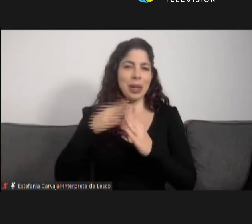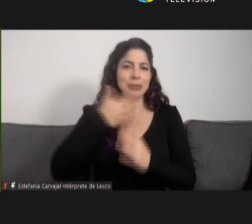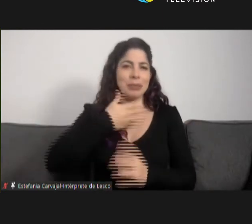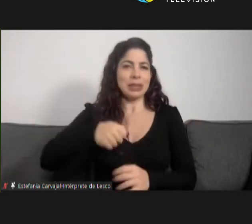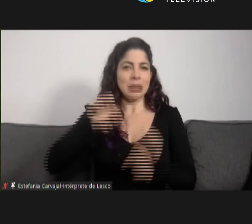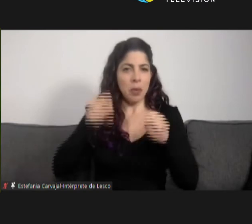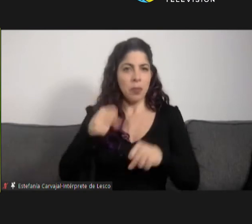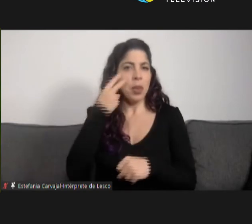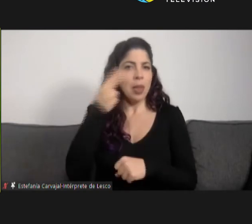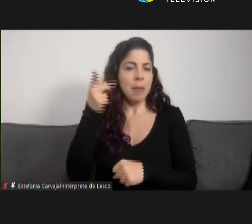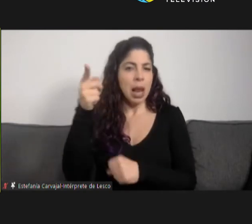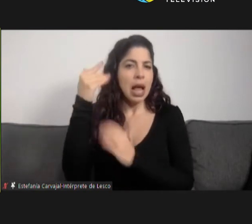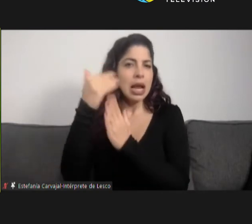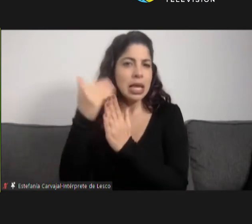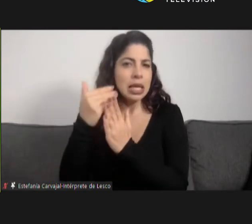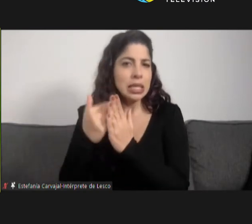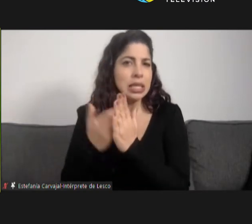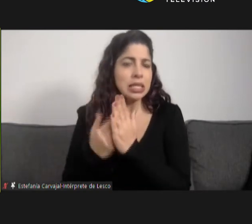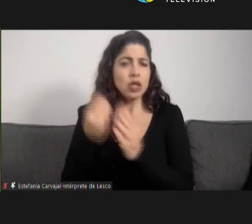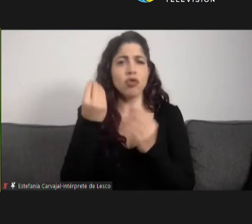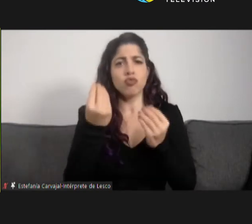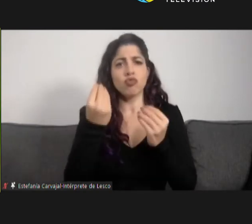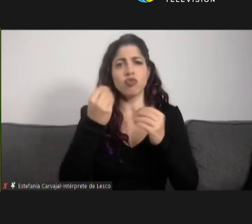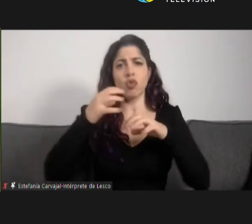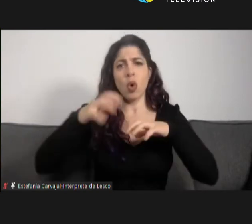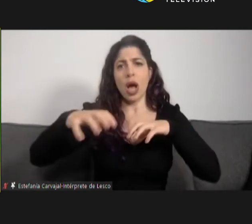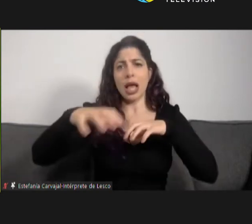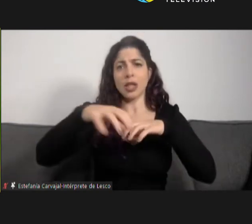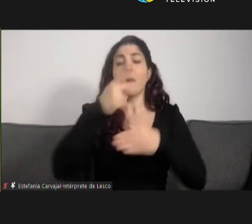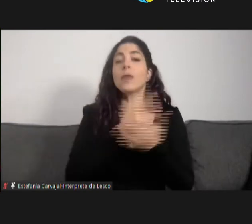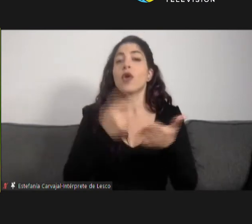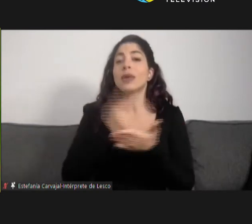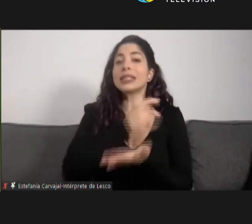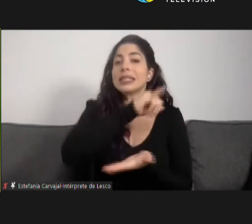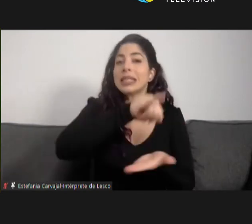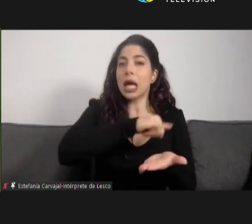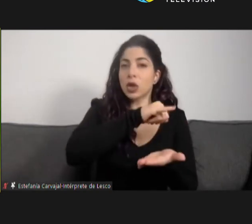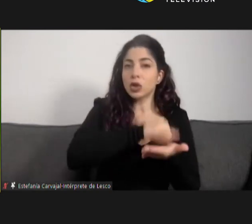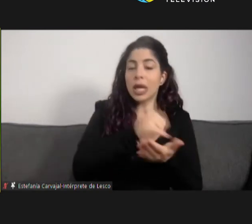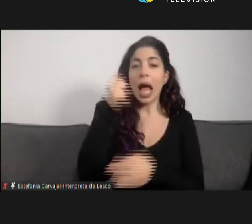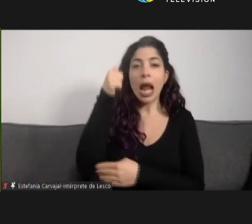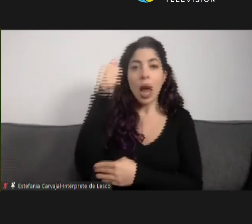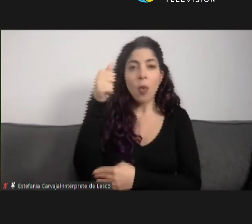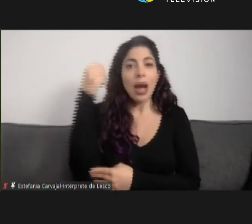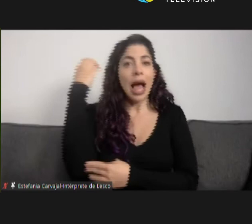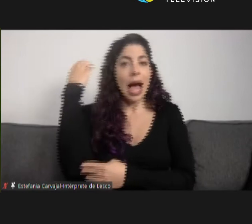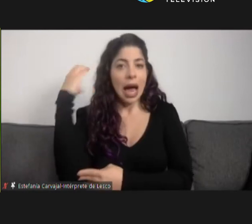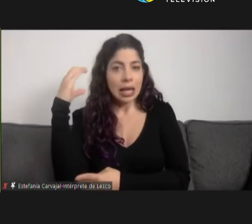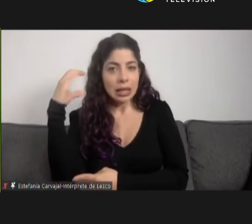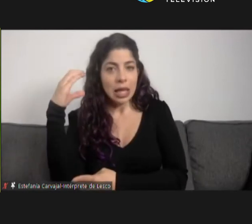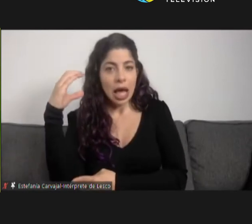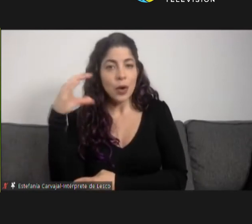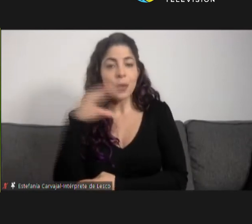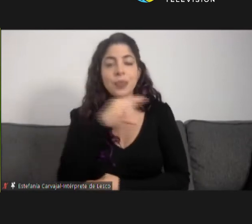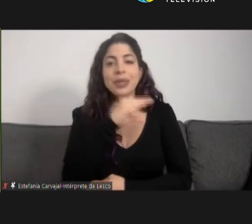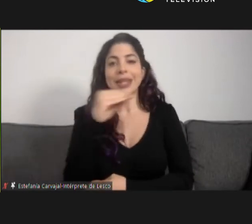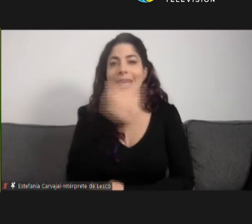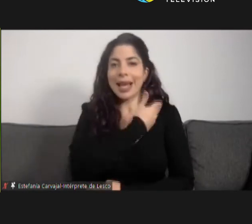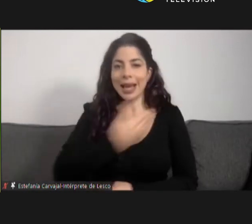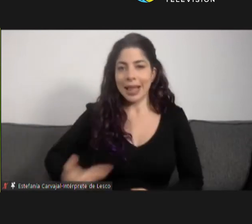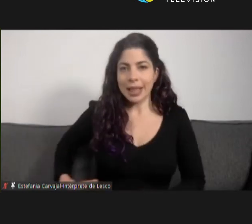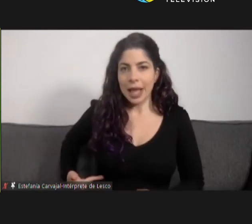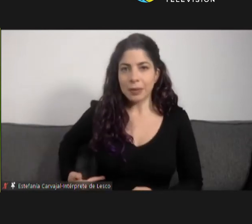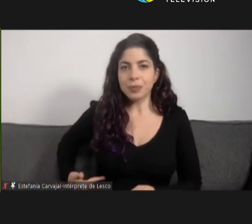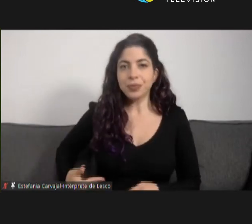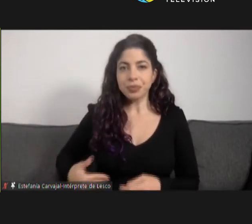va a abarcar una cantidad significativa de los cantones de las provincias de San José, Alajuela, Cartago y Heredia.